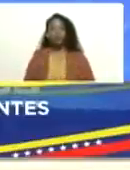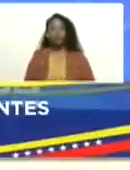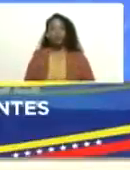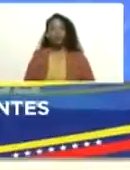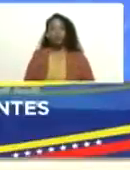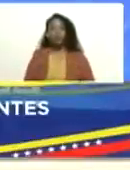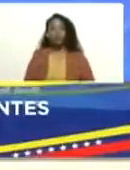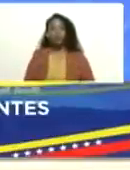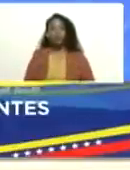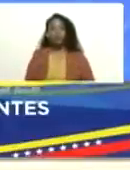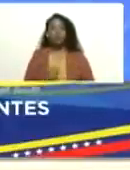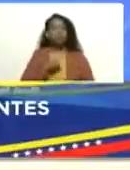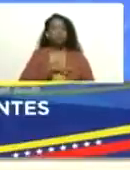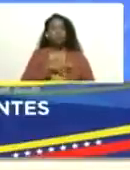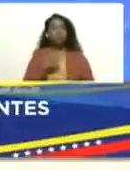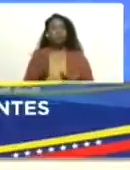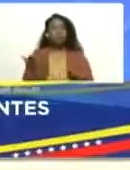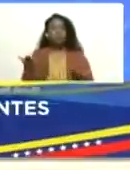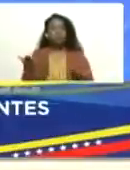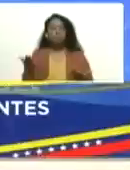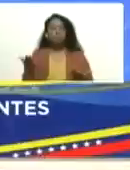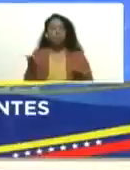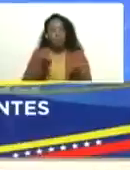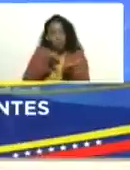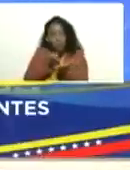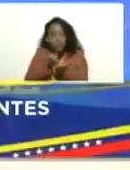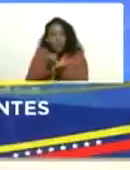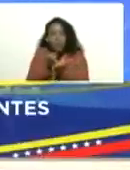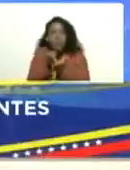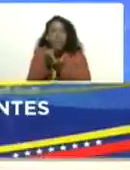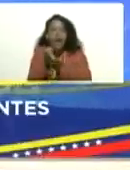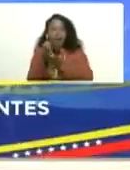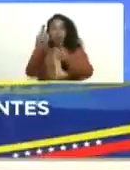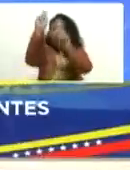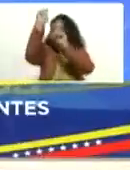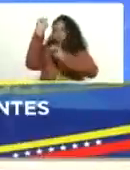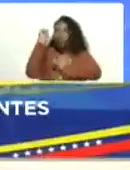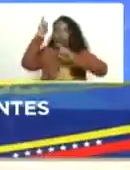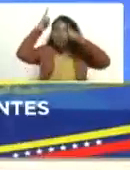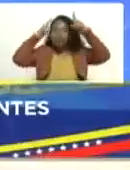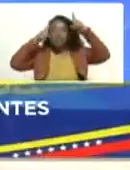Y nosotros somos leales al legado del comandante Chávez,